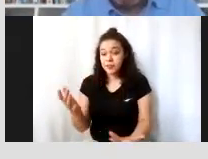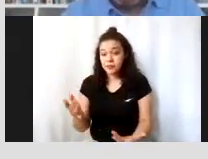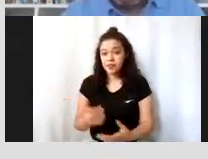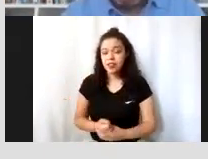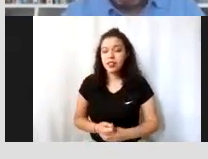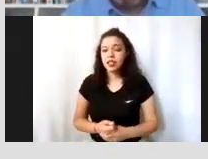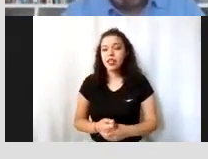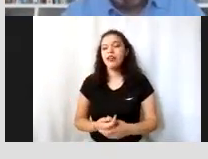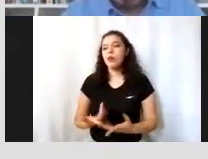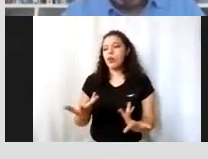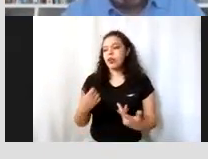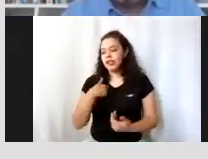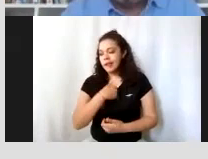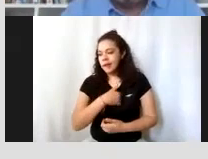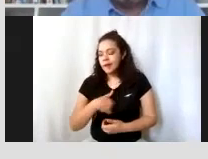temas